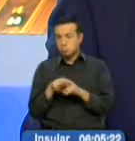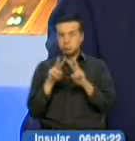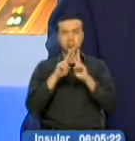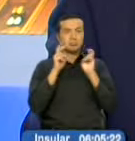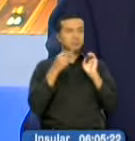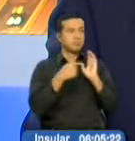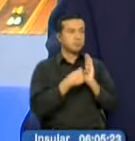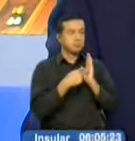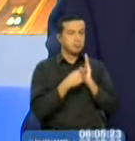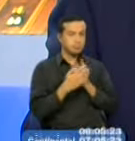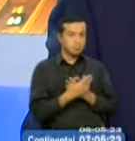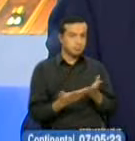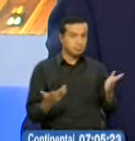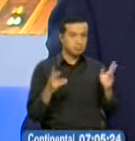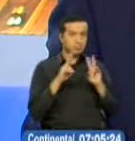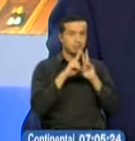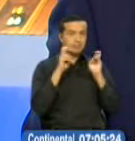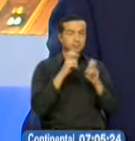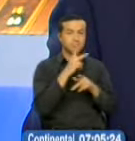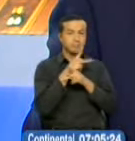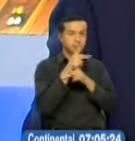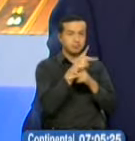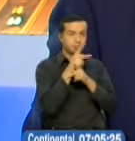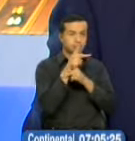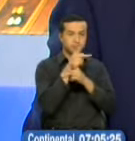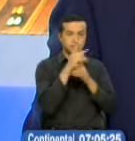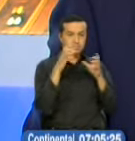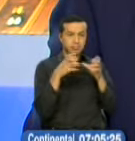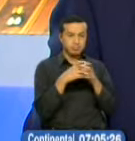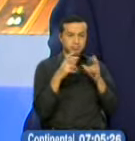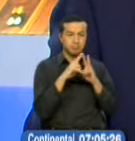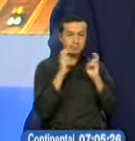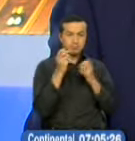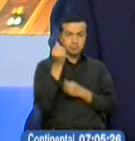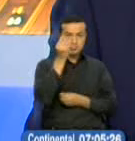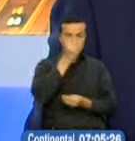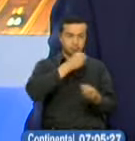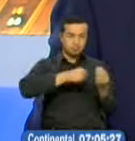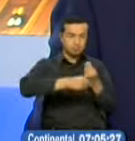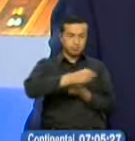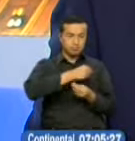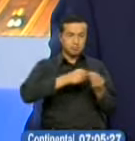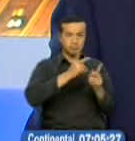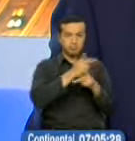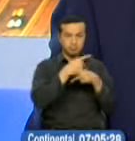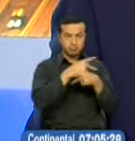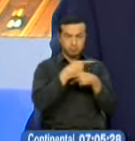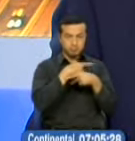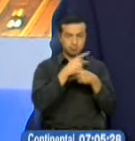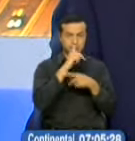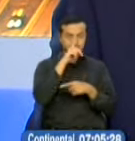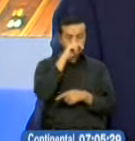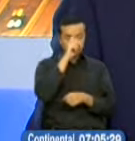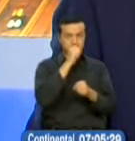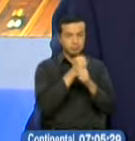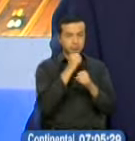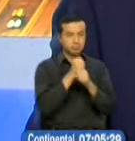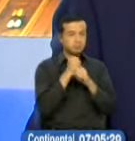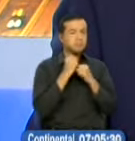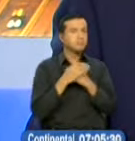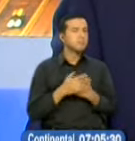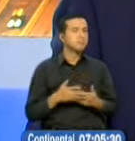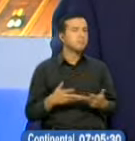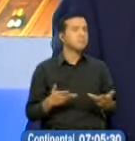tema tributario, pero también se habló de un consejo consultivo en términos de inversión, producción y empleo. Y en ese